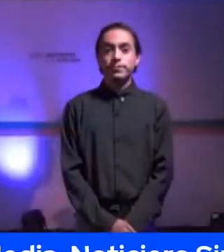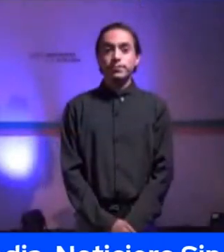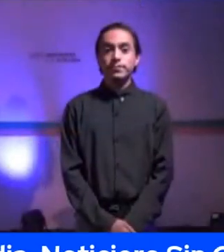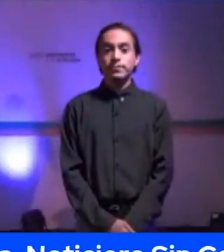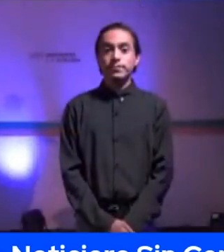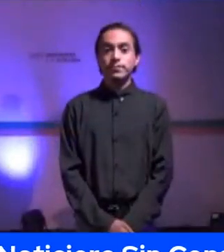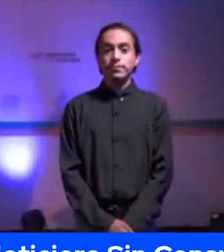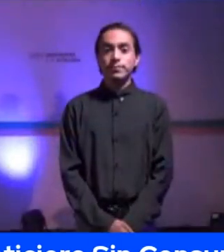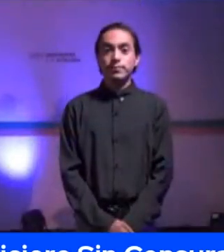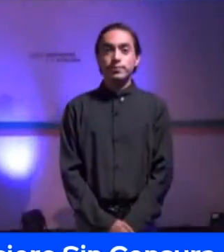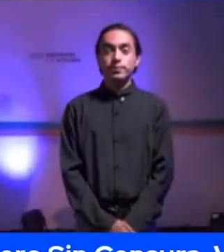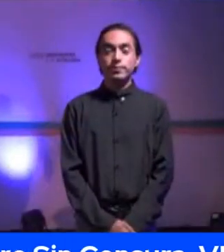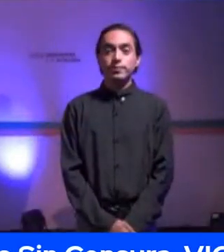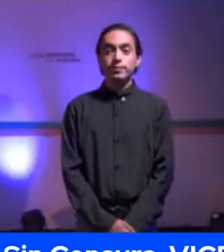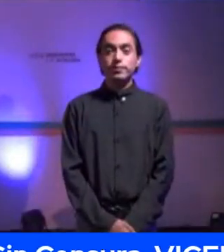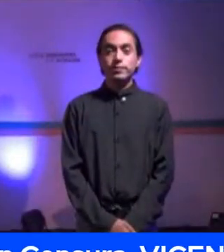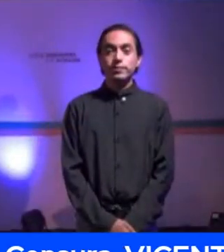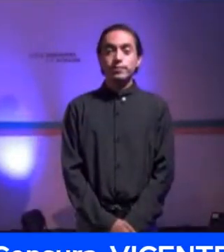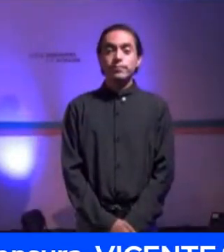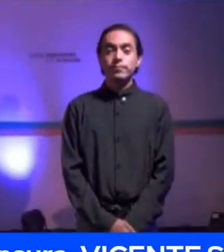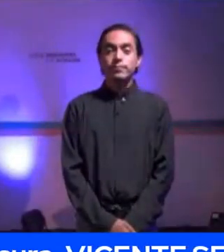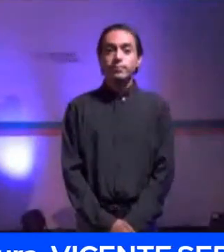¿Listo?